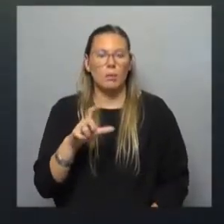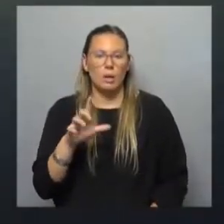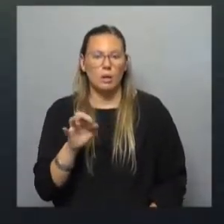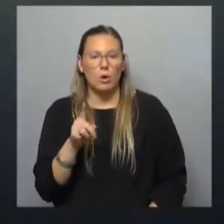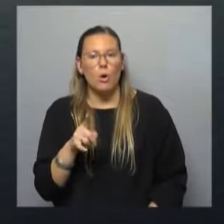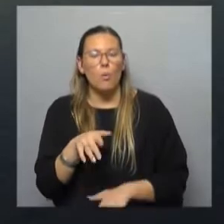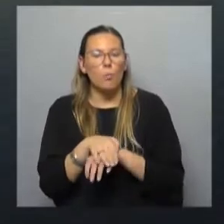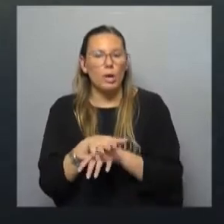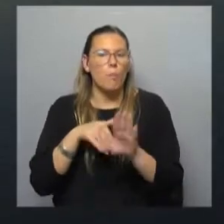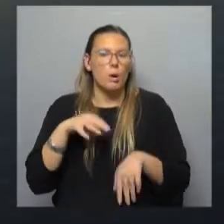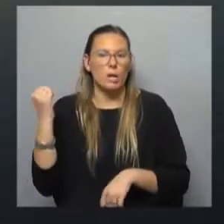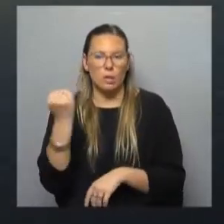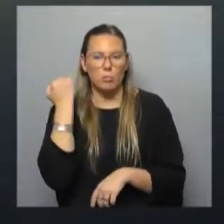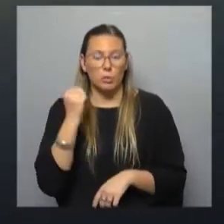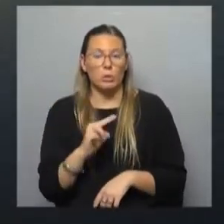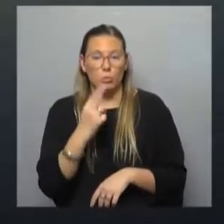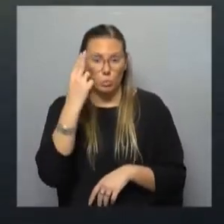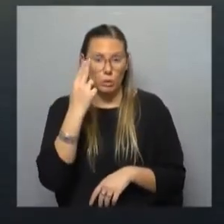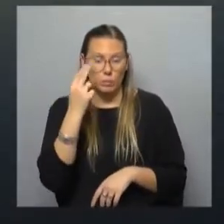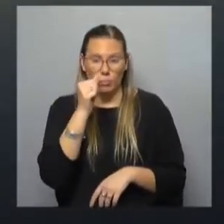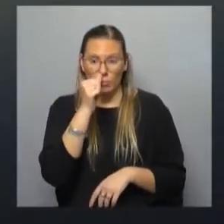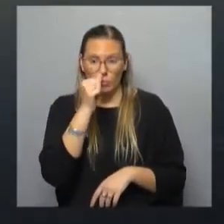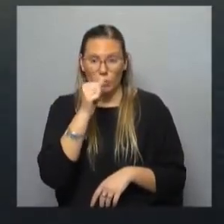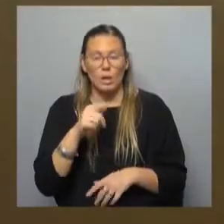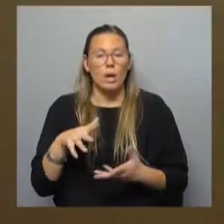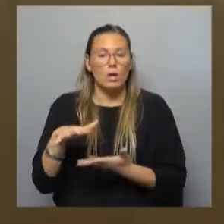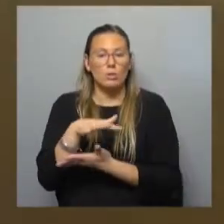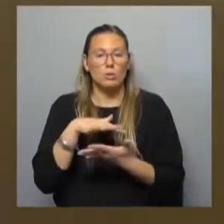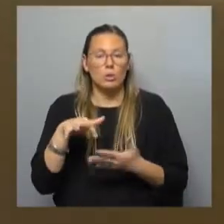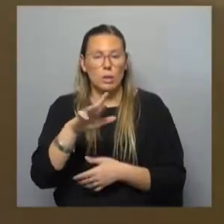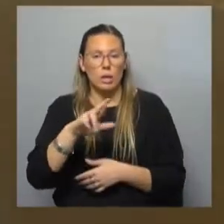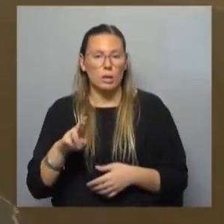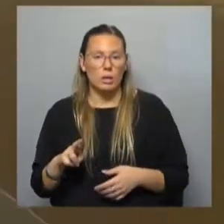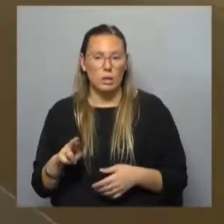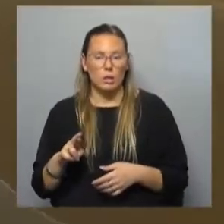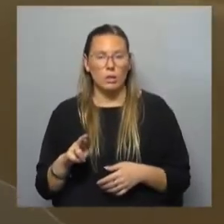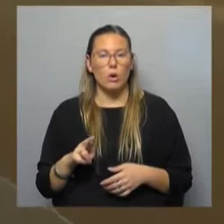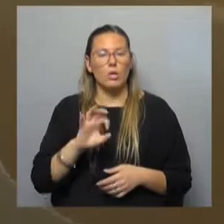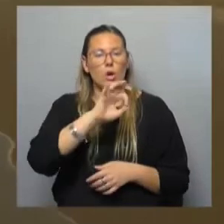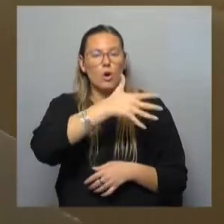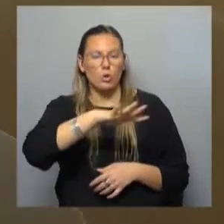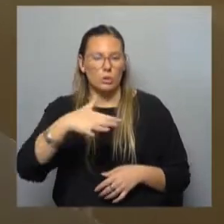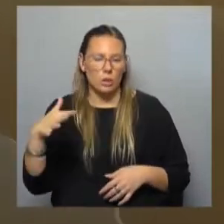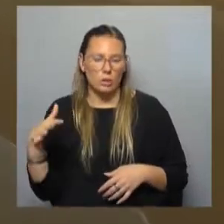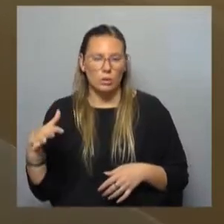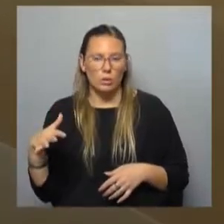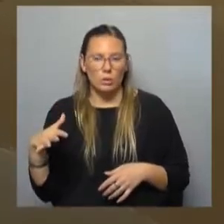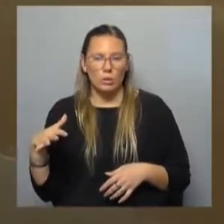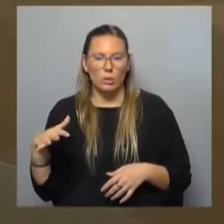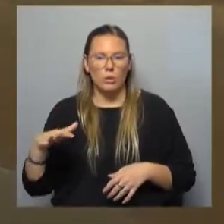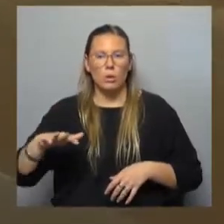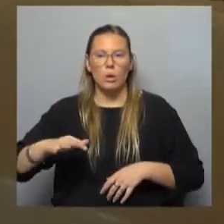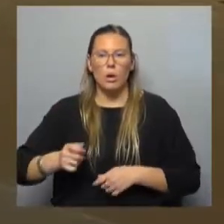las especies más importantes del Uruguay. En la zona del río y la zona oceánica tenemos